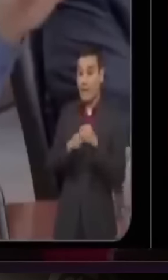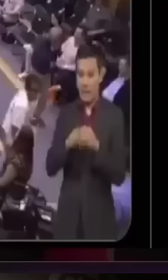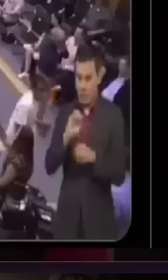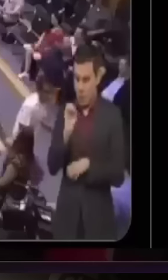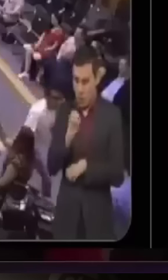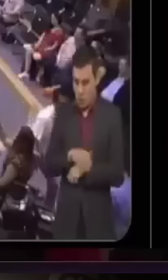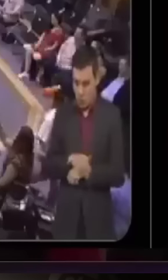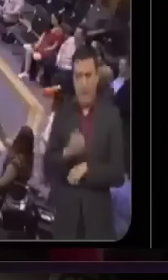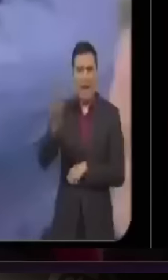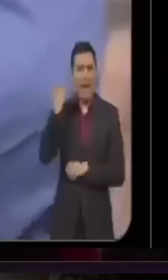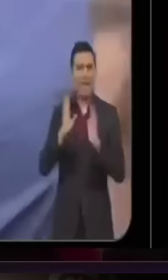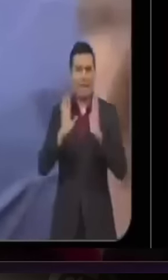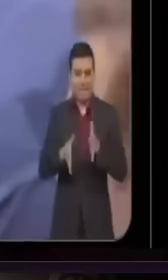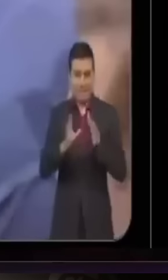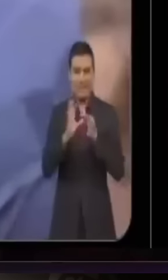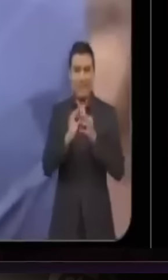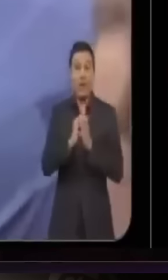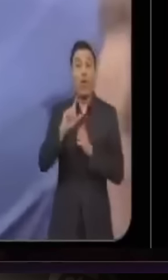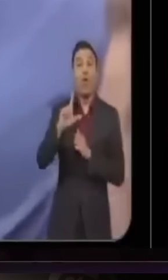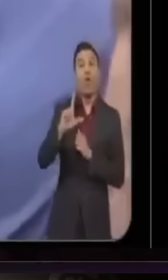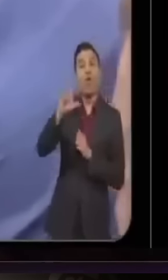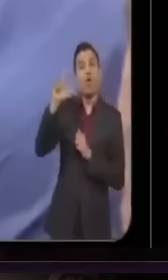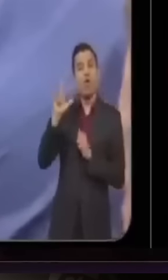anunciamos y se lo dijimos,